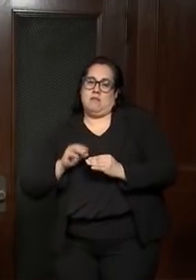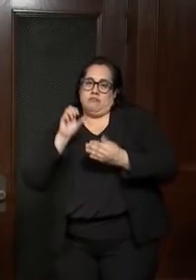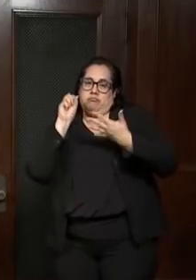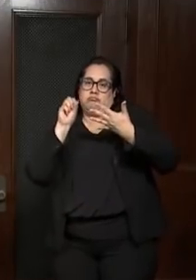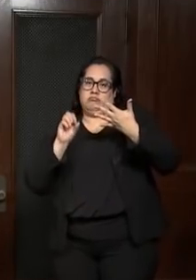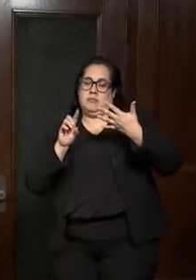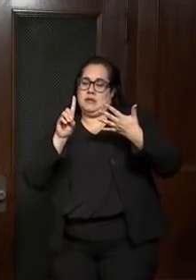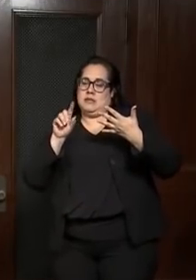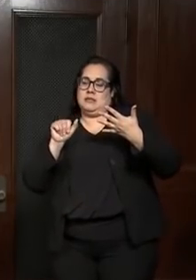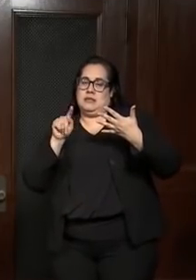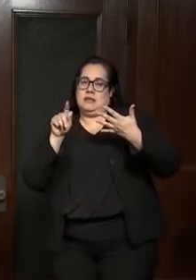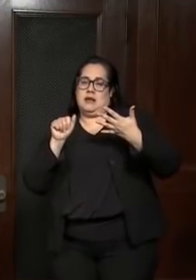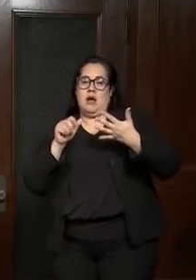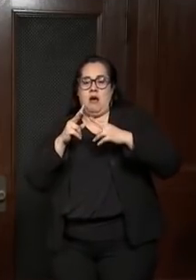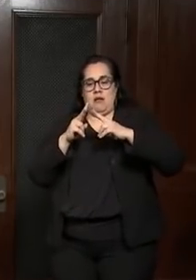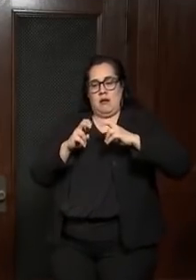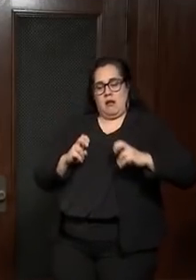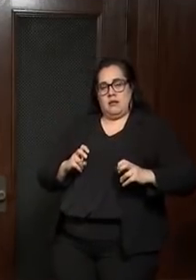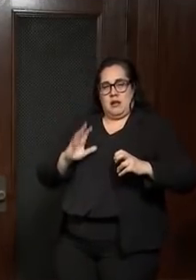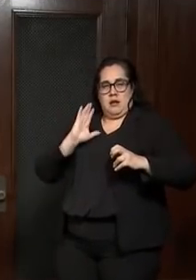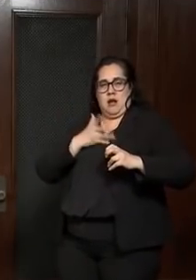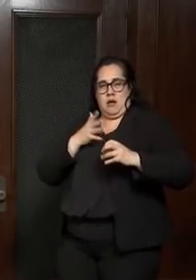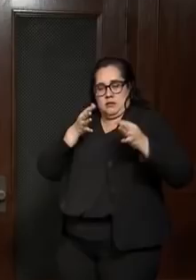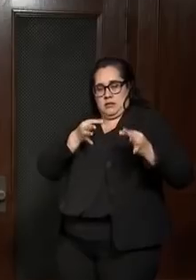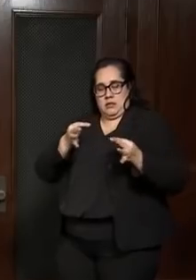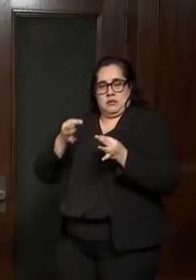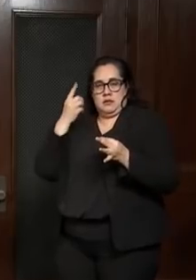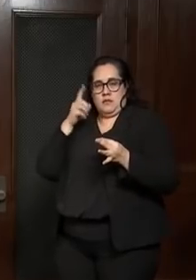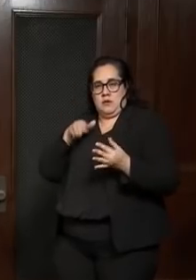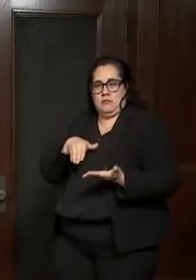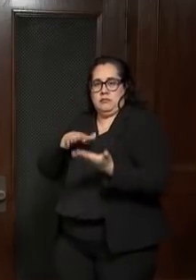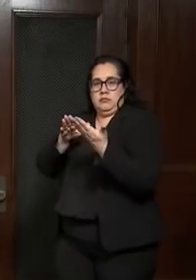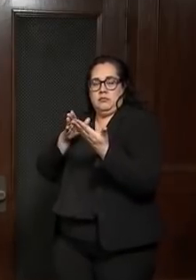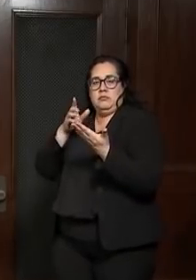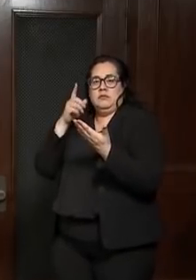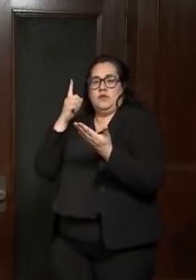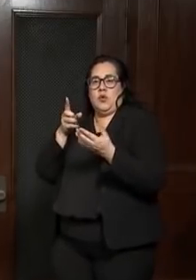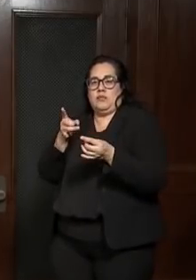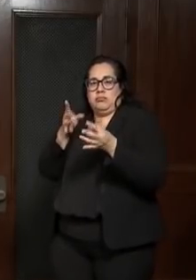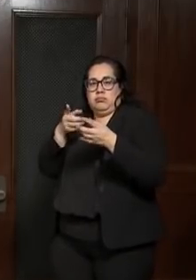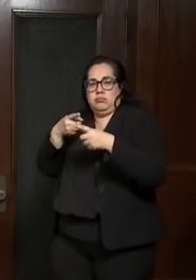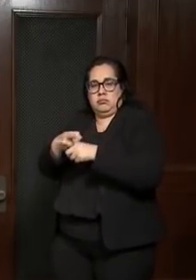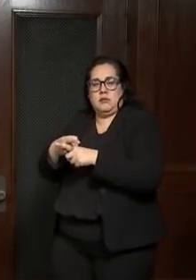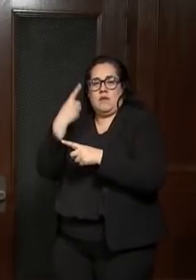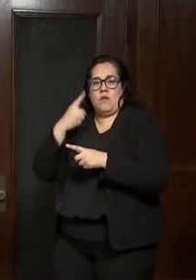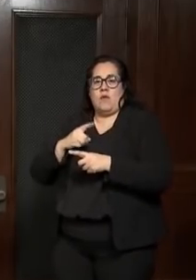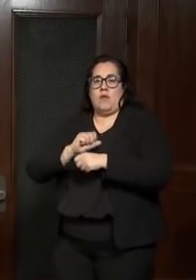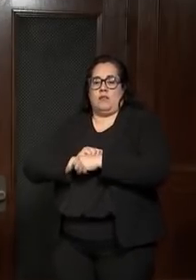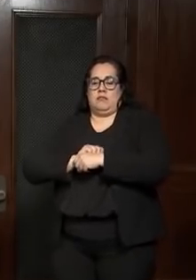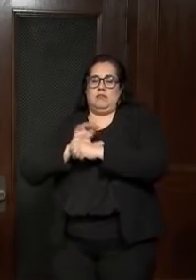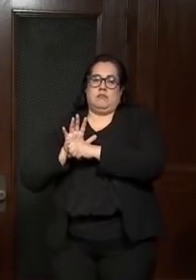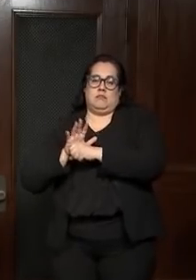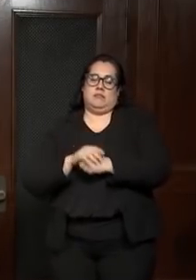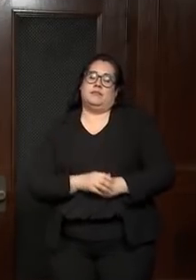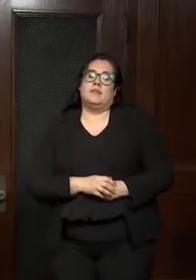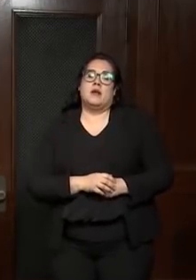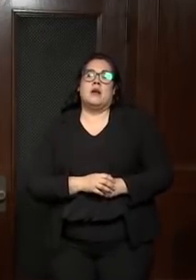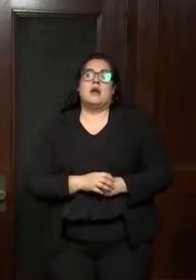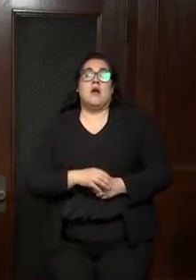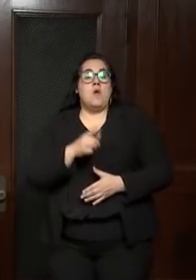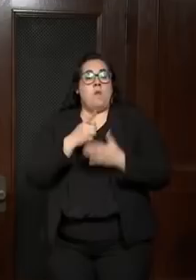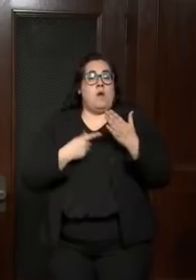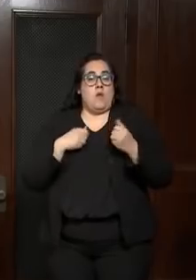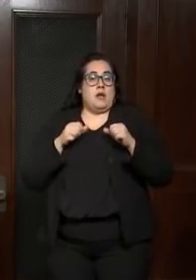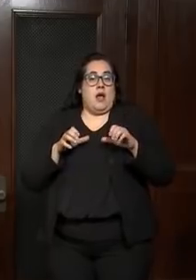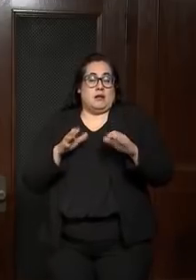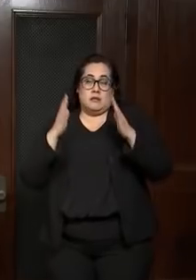el análisis en nuestras decisiones enfrentando la crisis de coronavirus y lo que